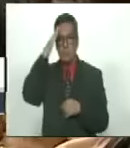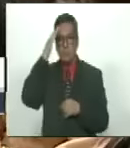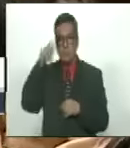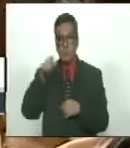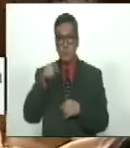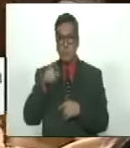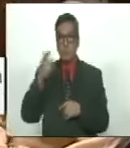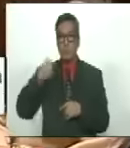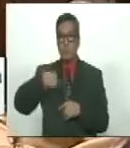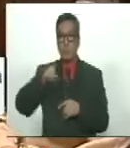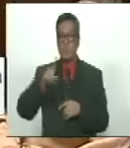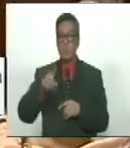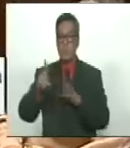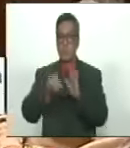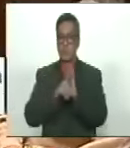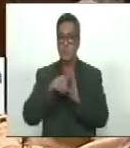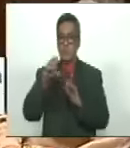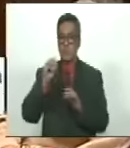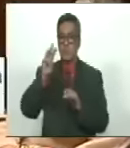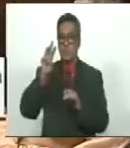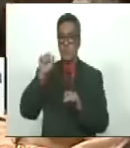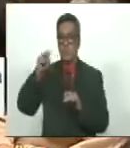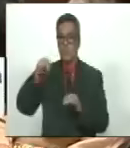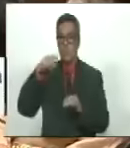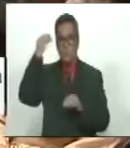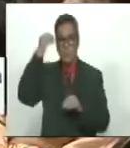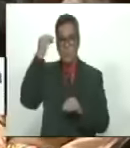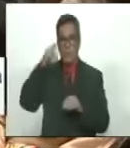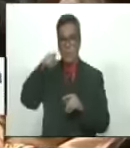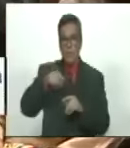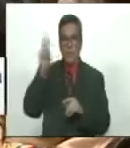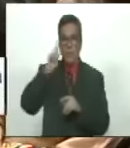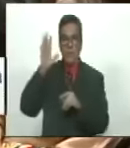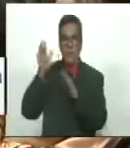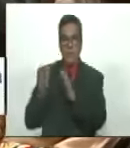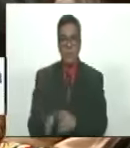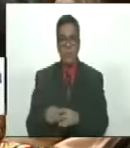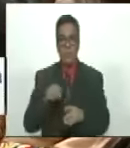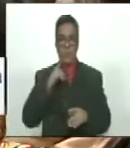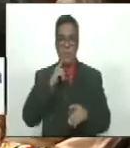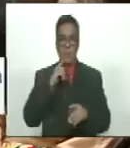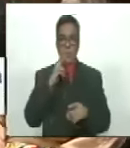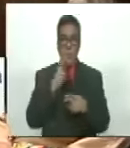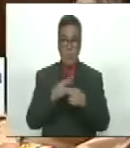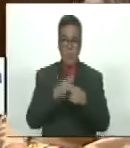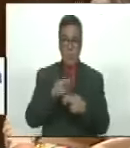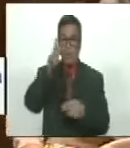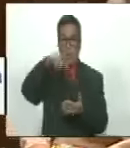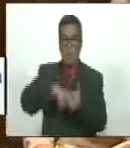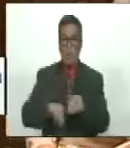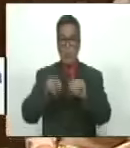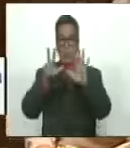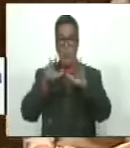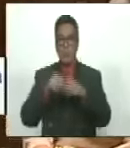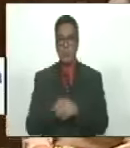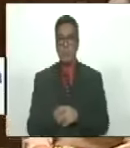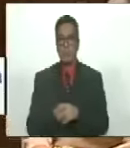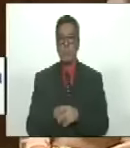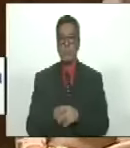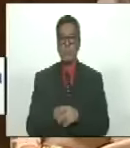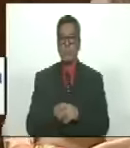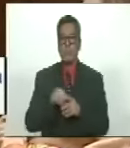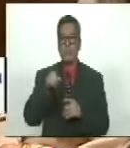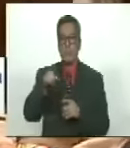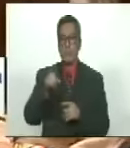que había el decreto Obama, las consideraciones de considerar a Venezuela como una amenaza. 2018, cuando